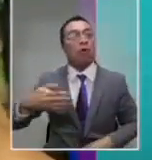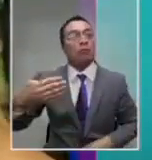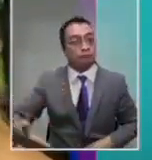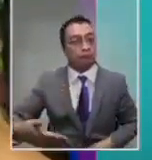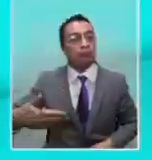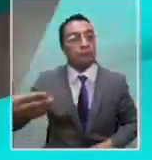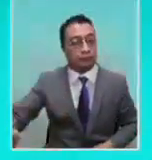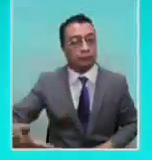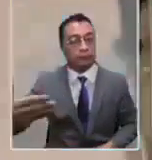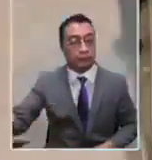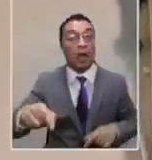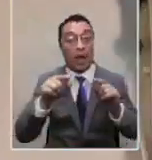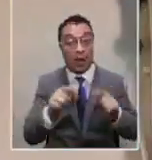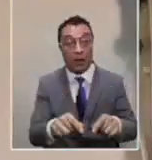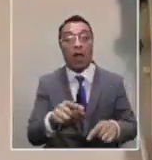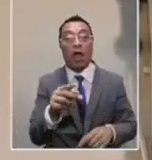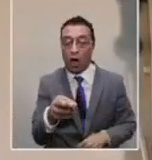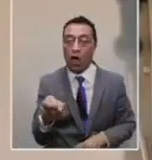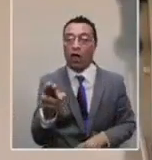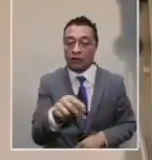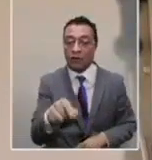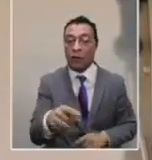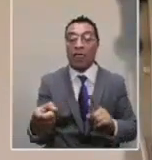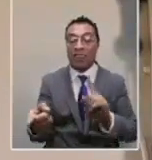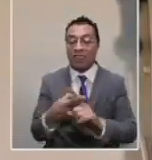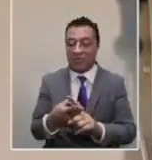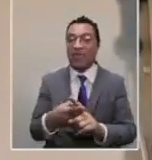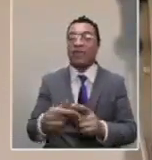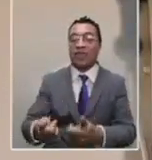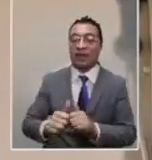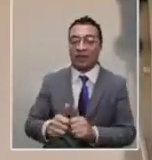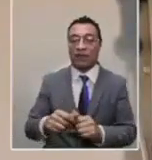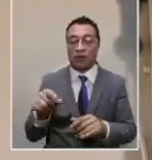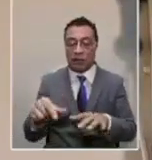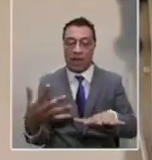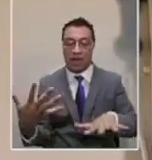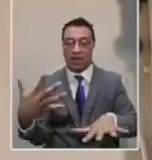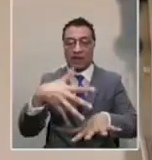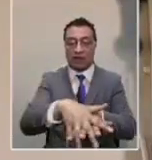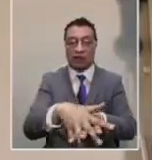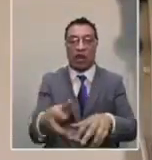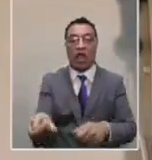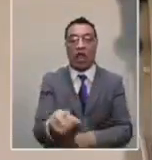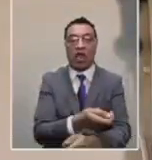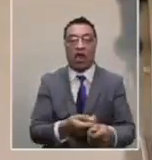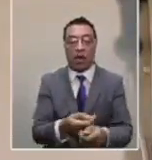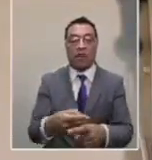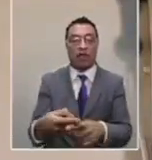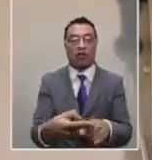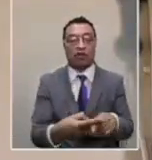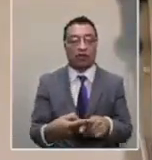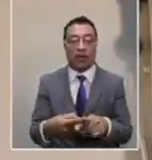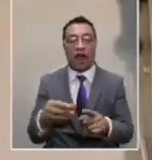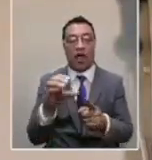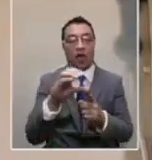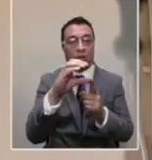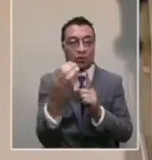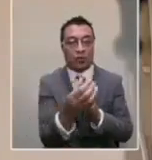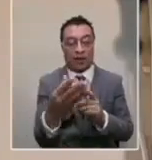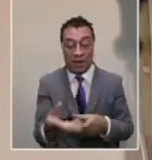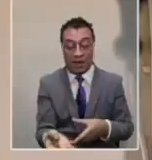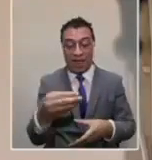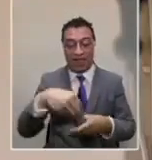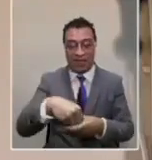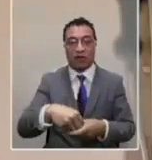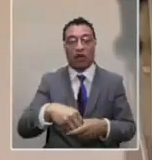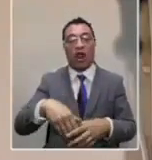se van a seguir produciendo. Y ahí hay nuevamente un desafío para la integración económica, social y cultural